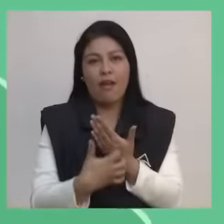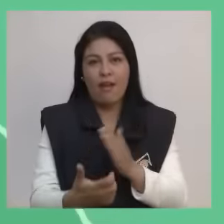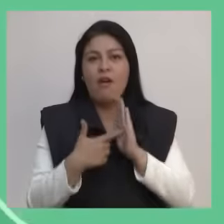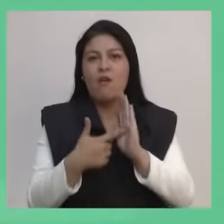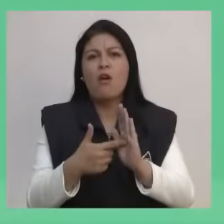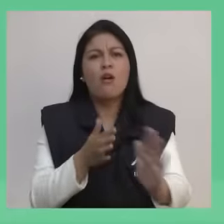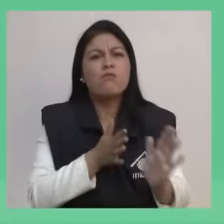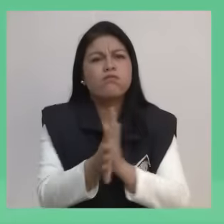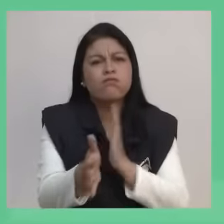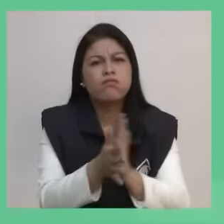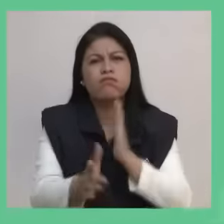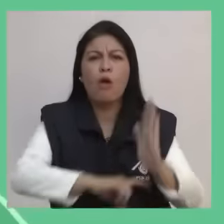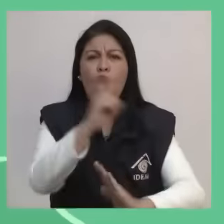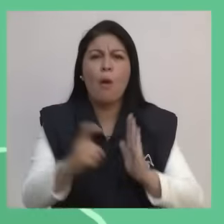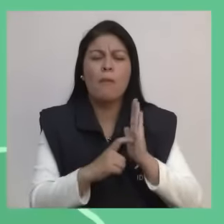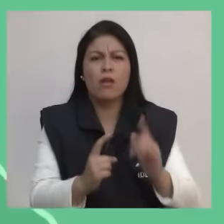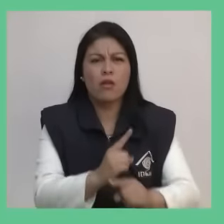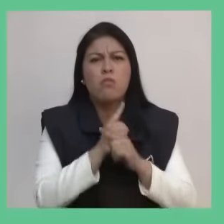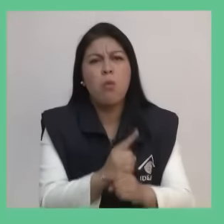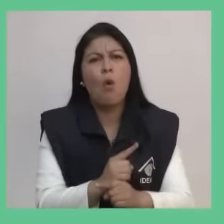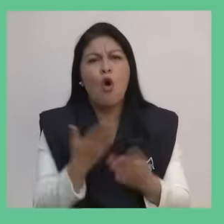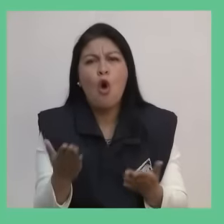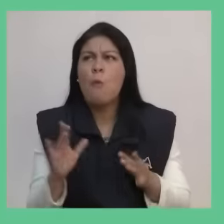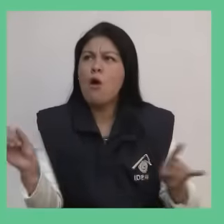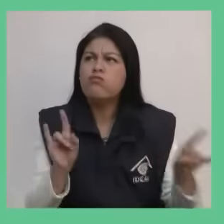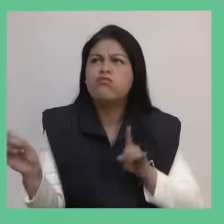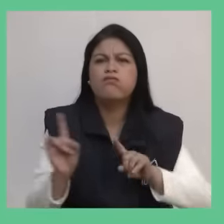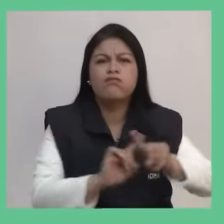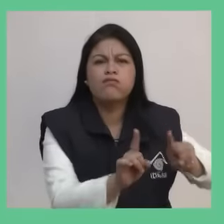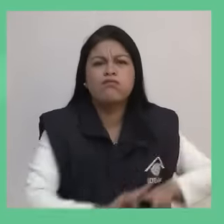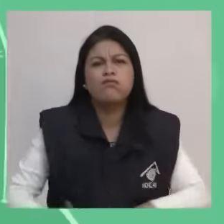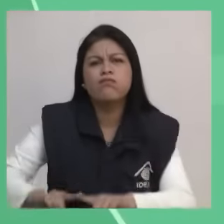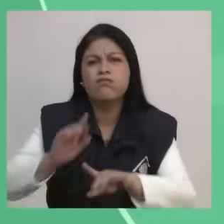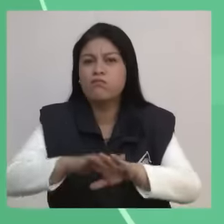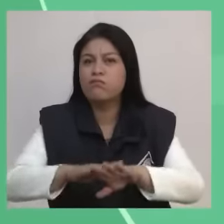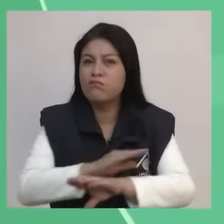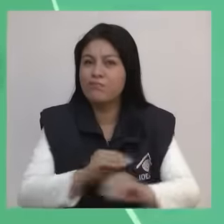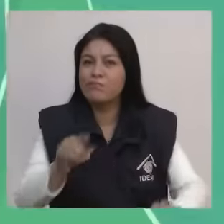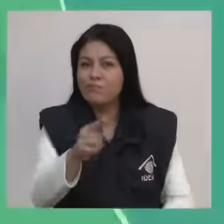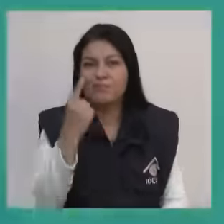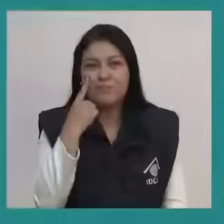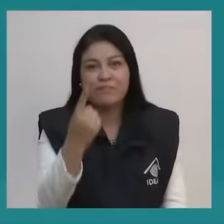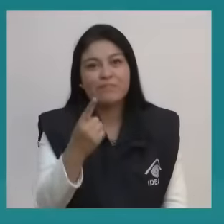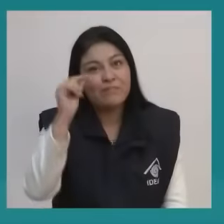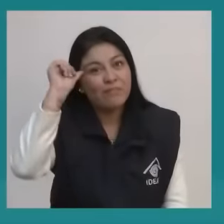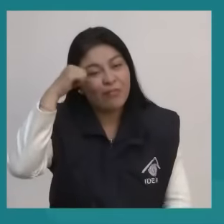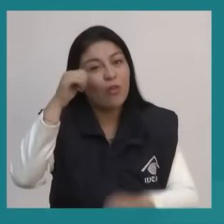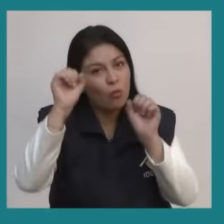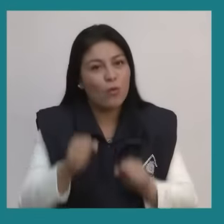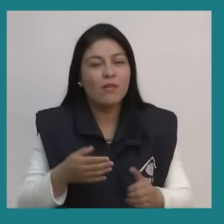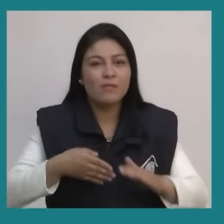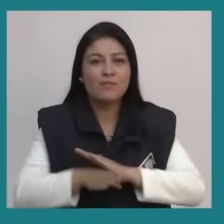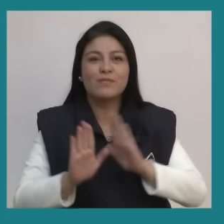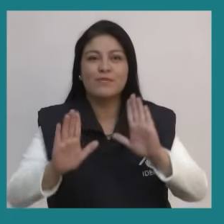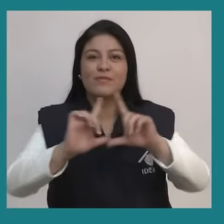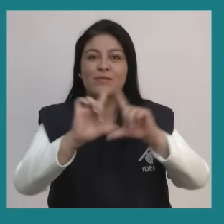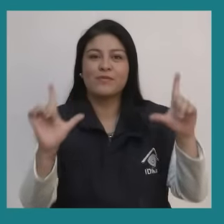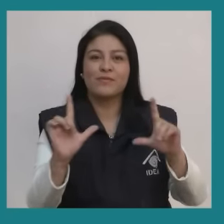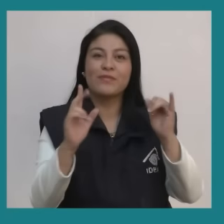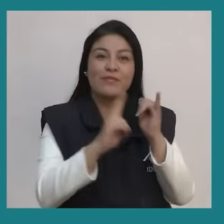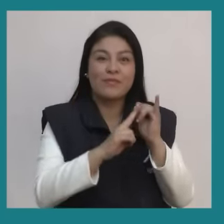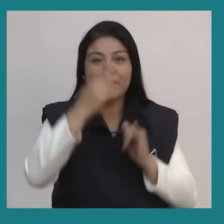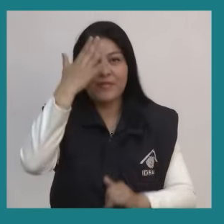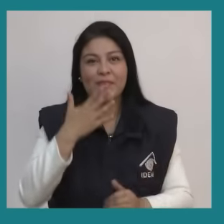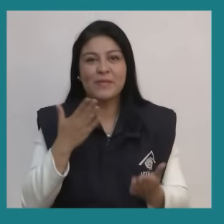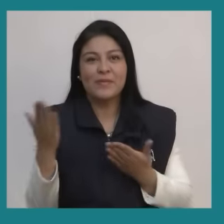Información en tiempo real, detallada, satelital, recomendaciones y muchas opciones de interacción Síganos a través de nuestras redes